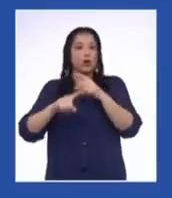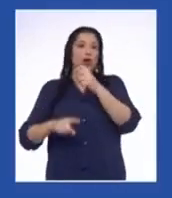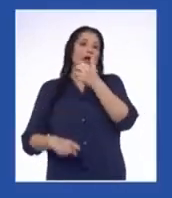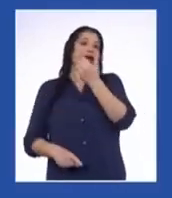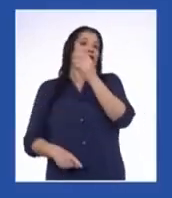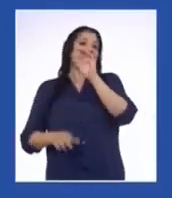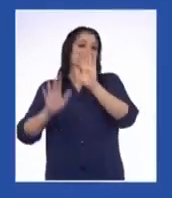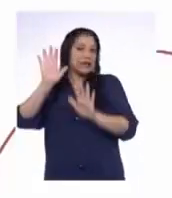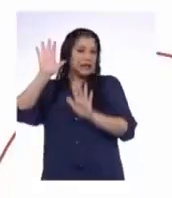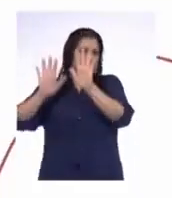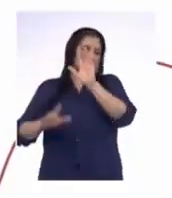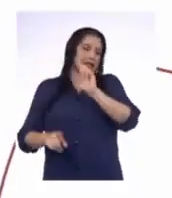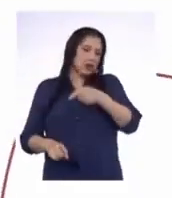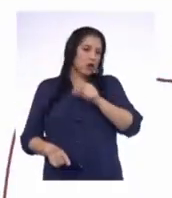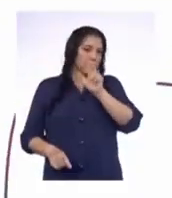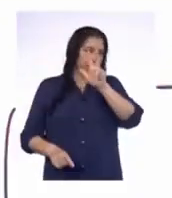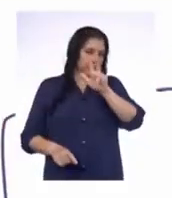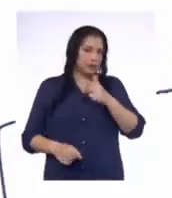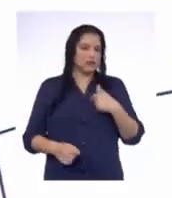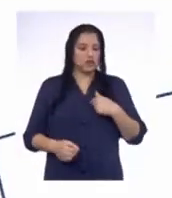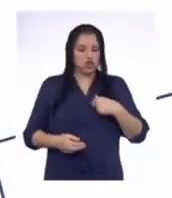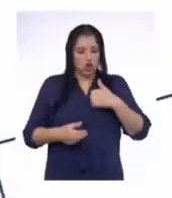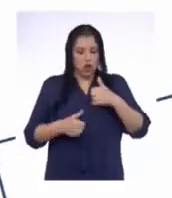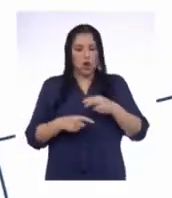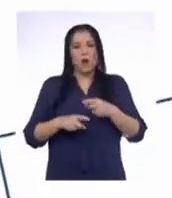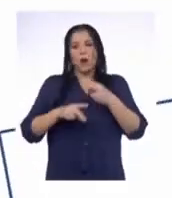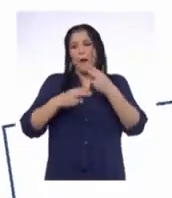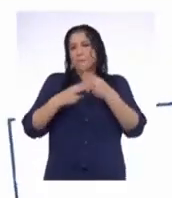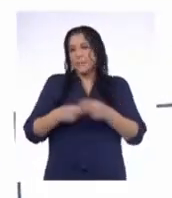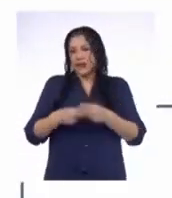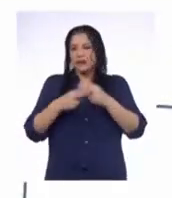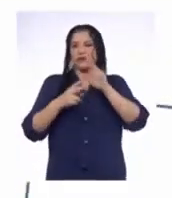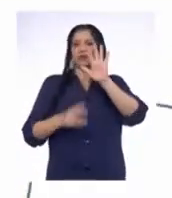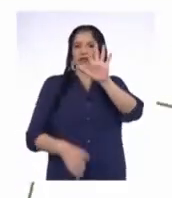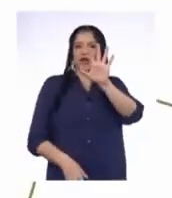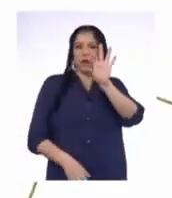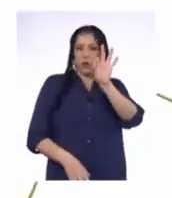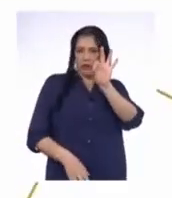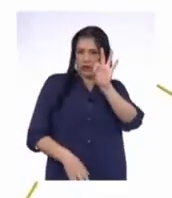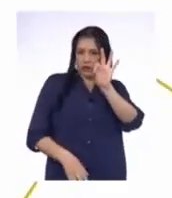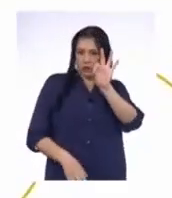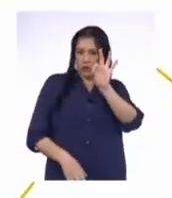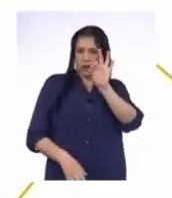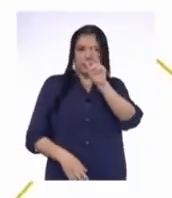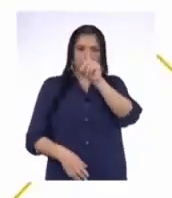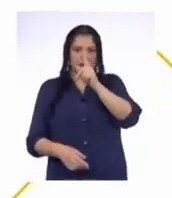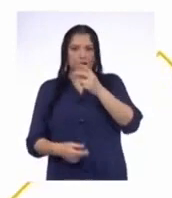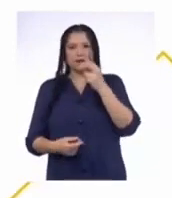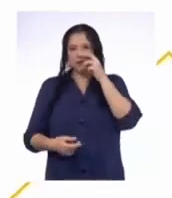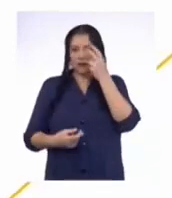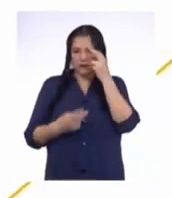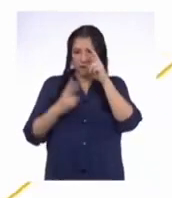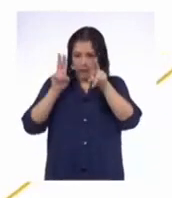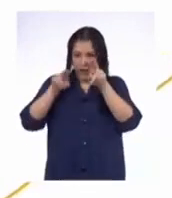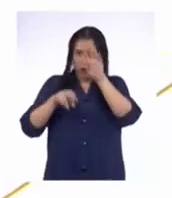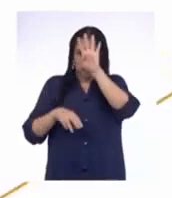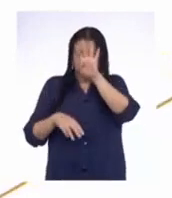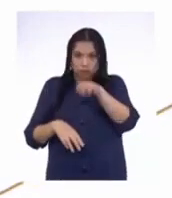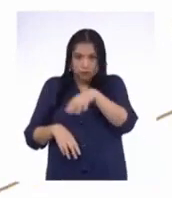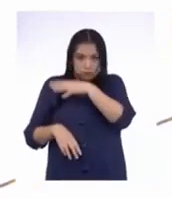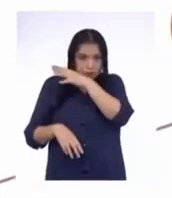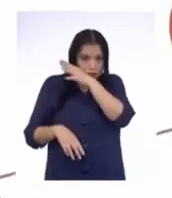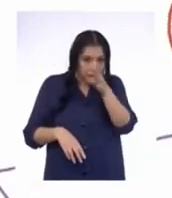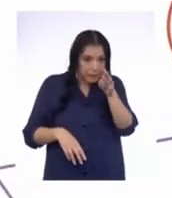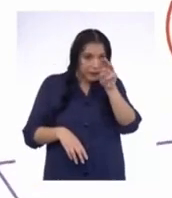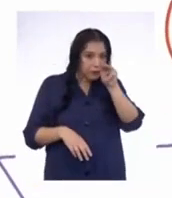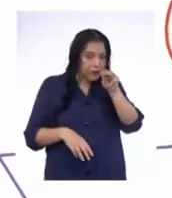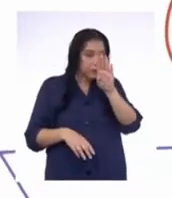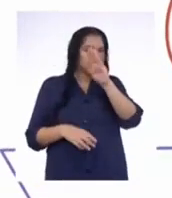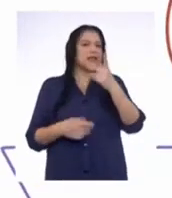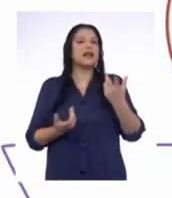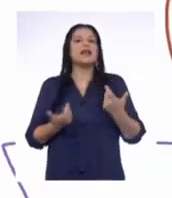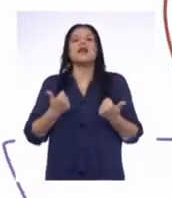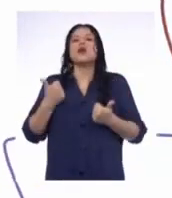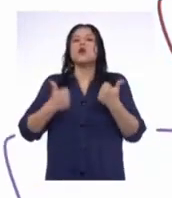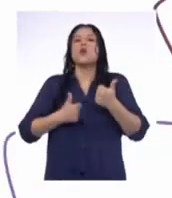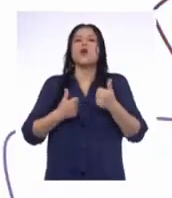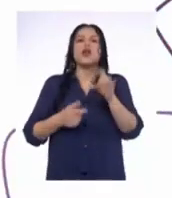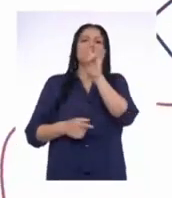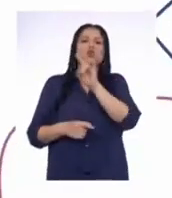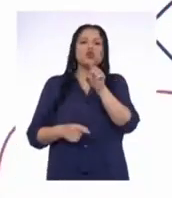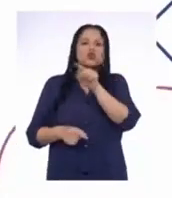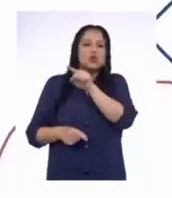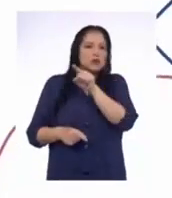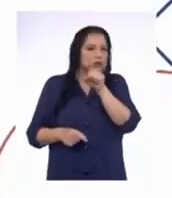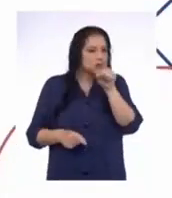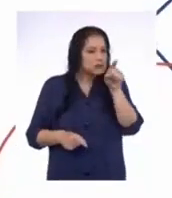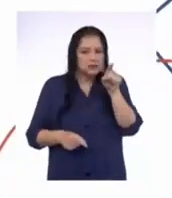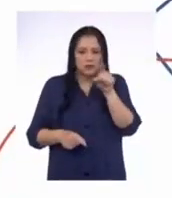15,3. Yo peso 59 kilos. Me fijo en la tabla de la tasa de metabolismo basal y la expresión que debo